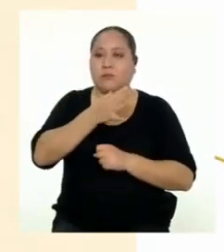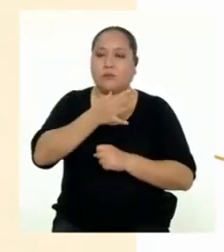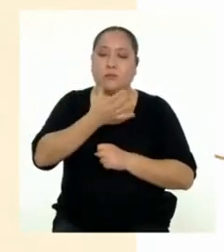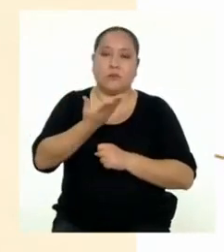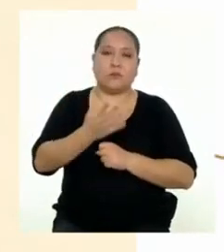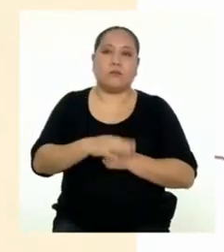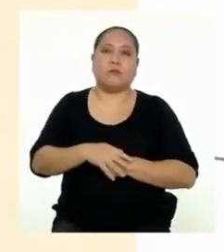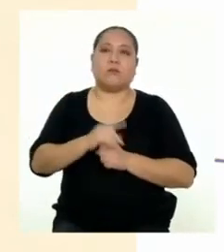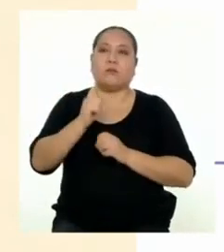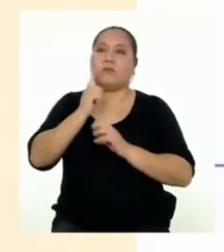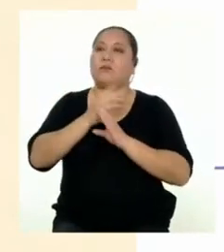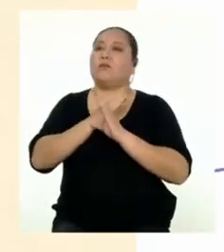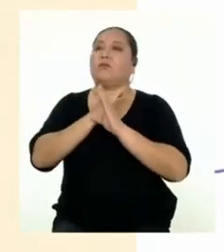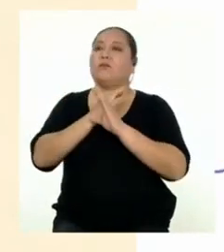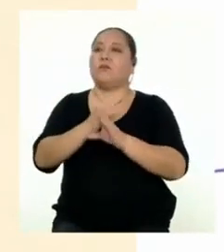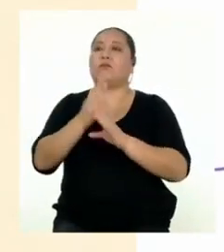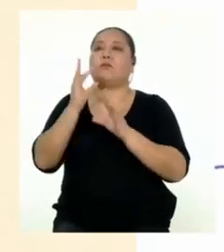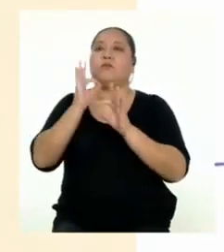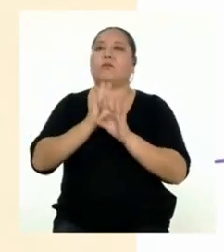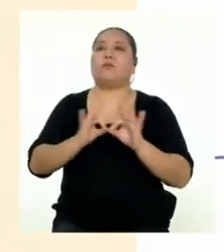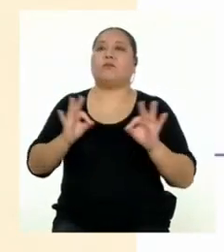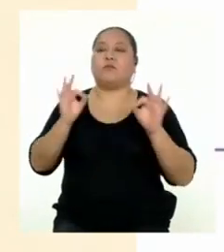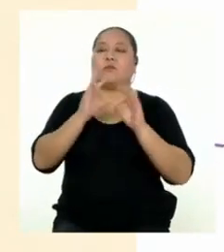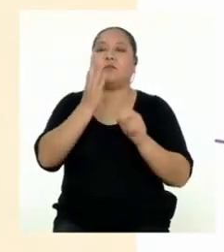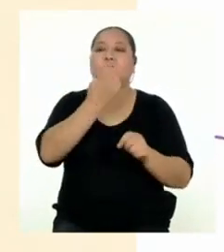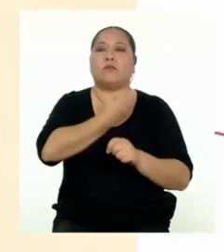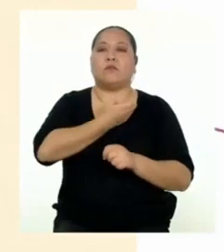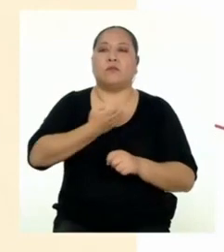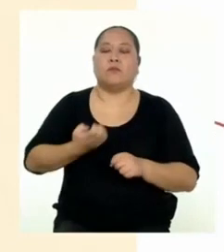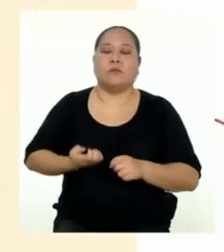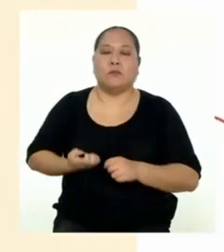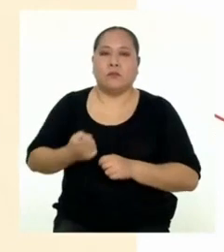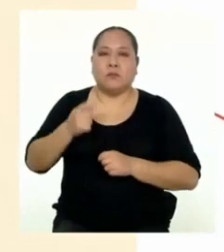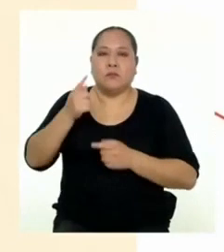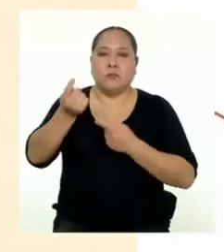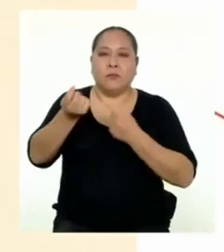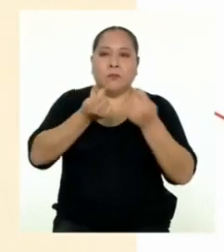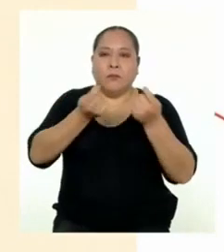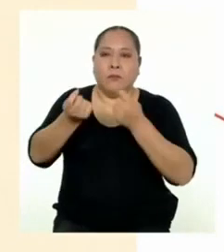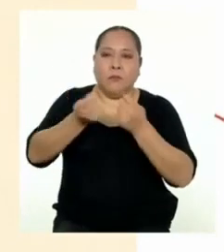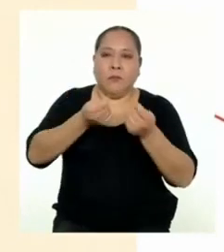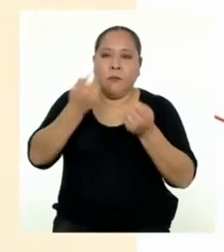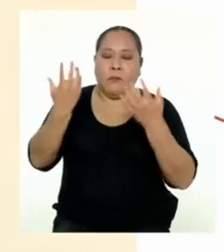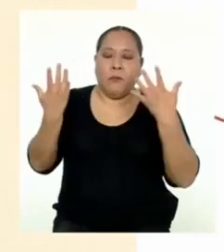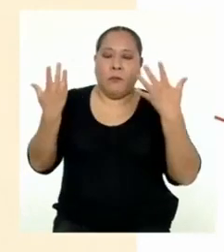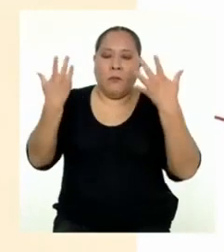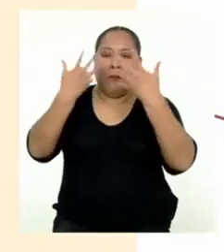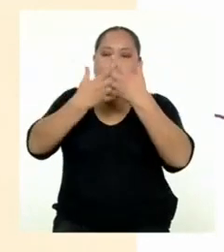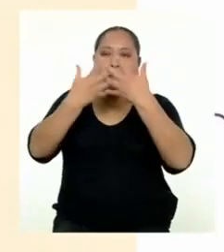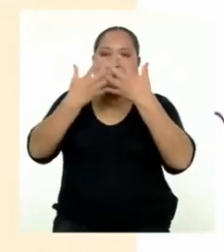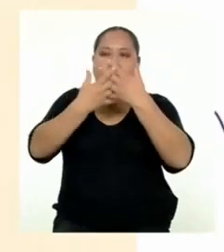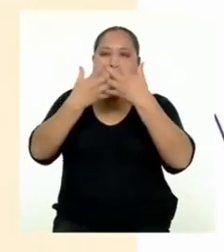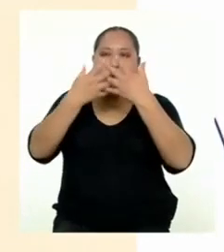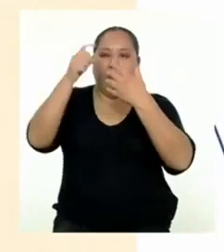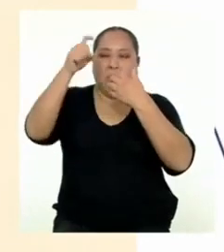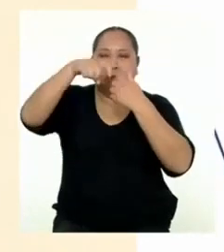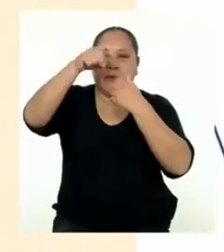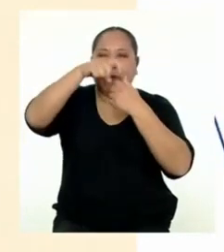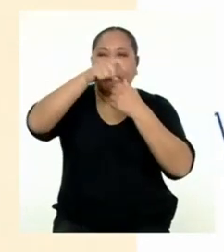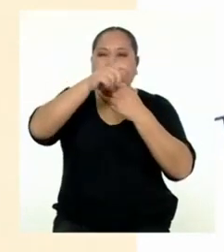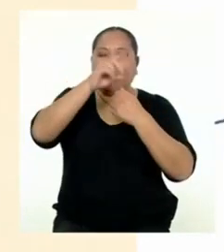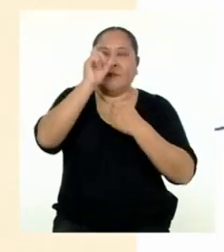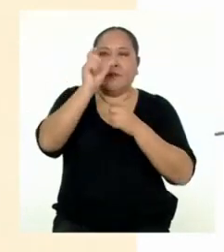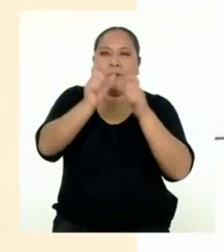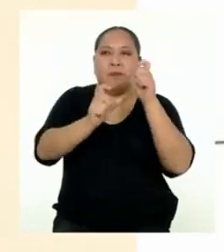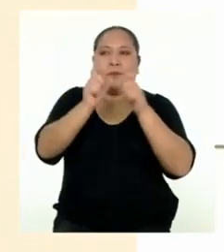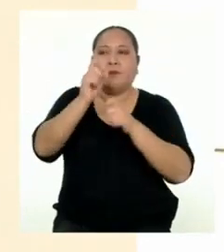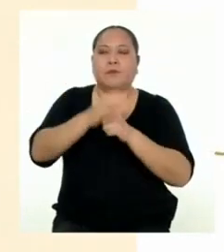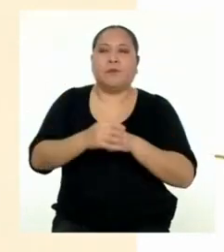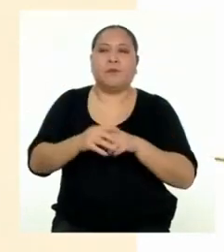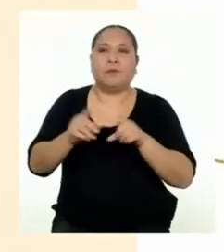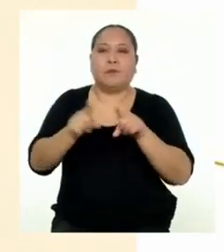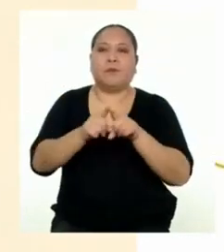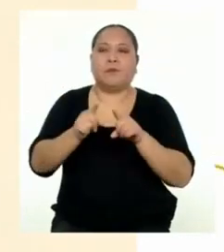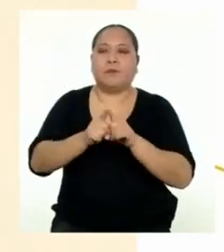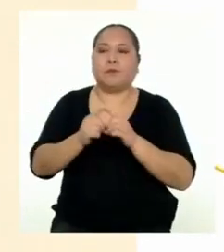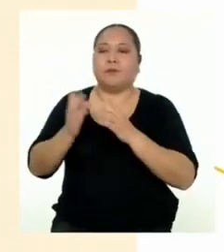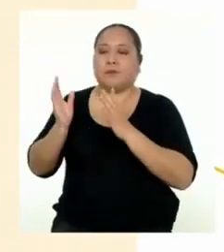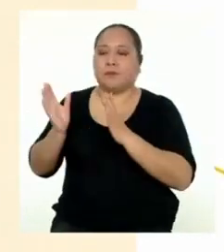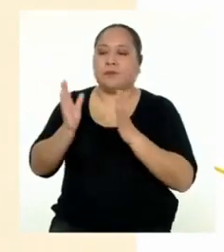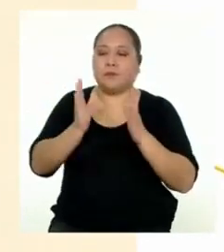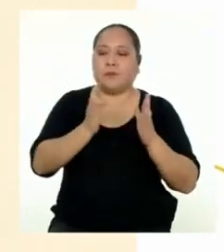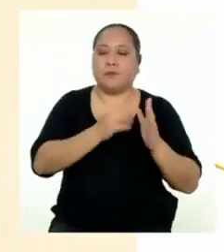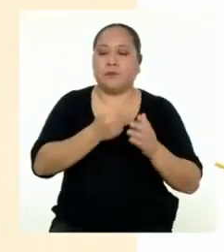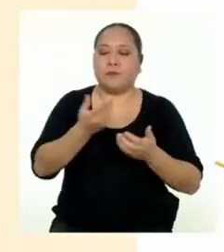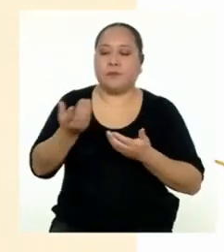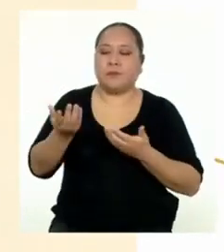Para evitarlo, es importante que el Estado sea el encargado de regular esta correspondencia entre necesidades de la población y la producción de